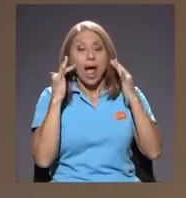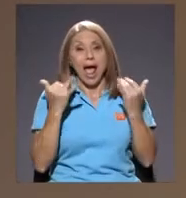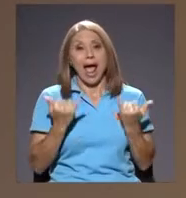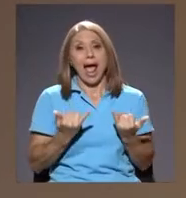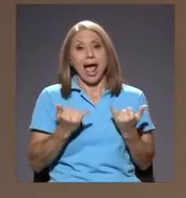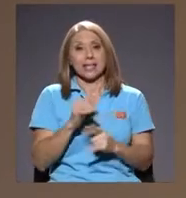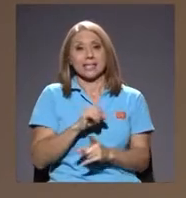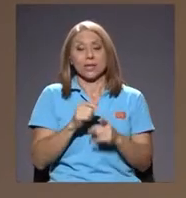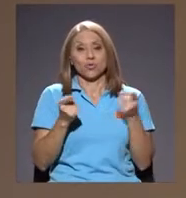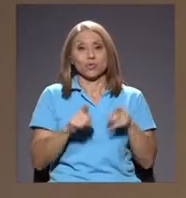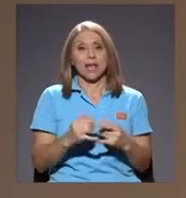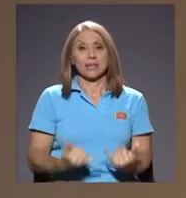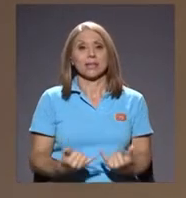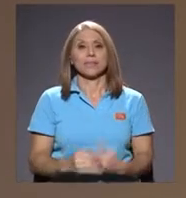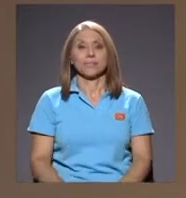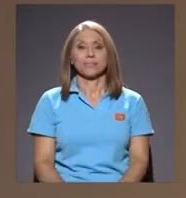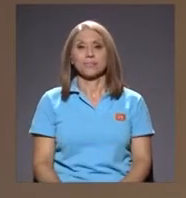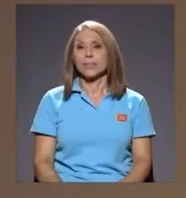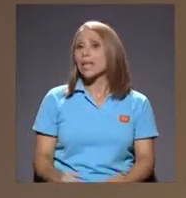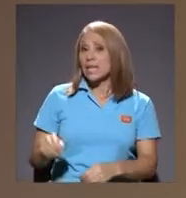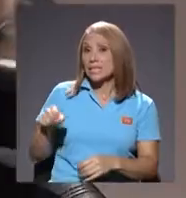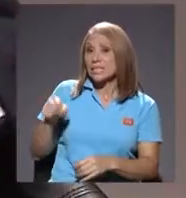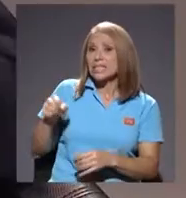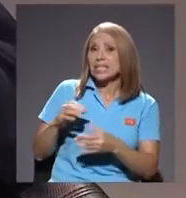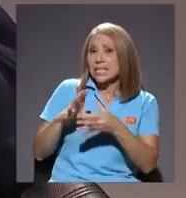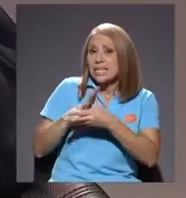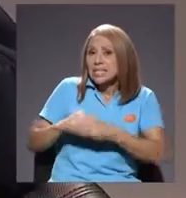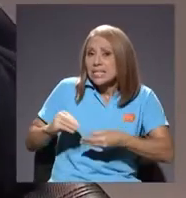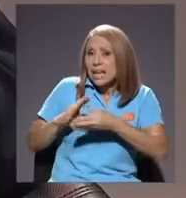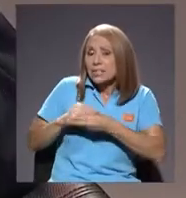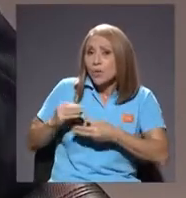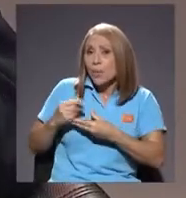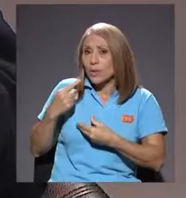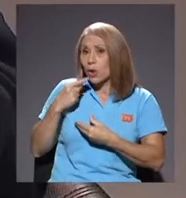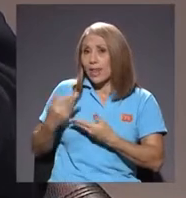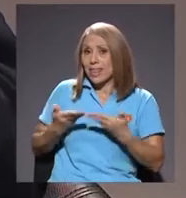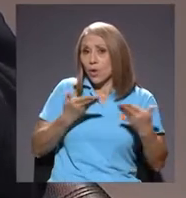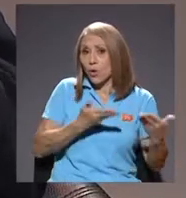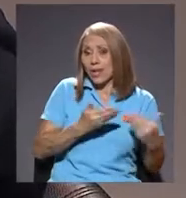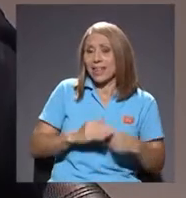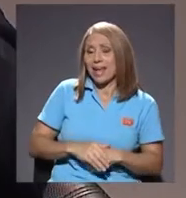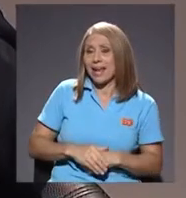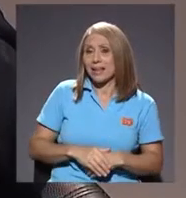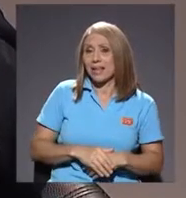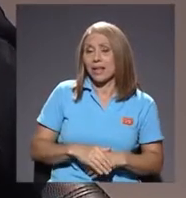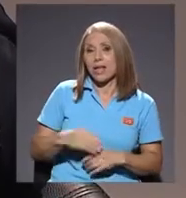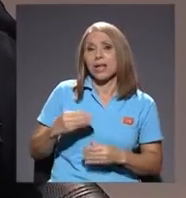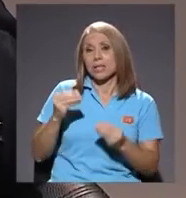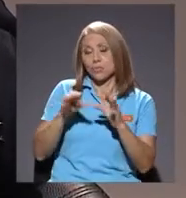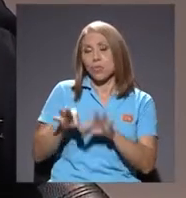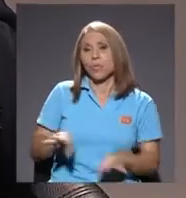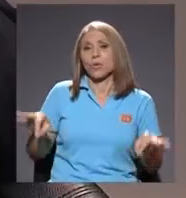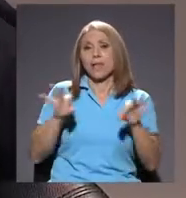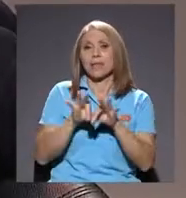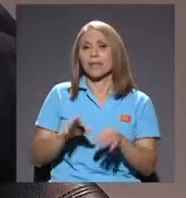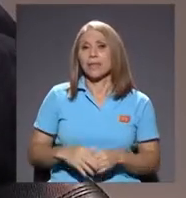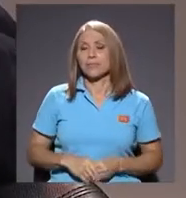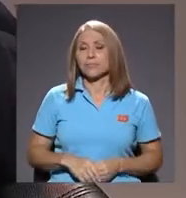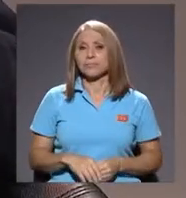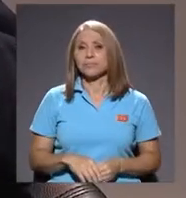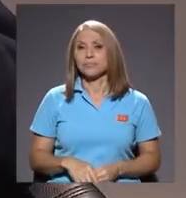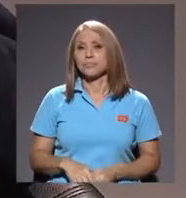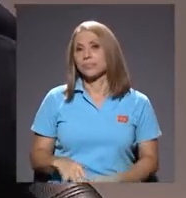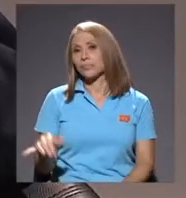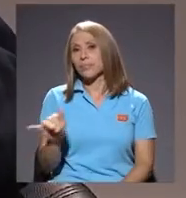quisiera hacer un comentario otra vez dolor a esto que dijo agregar porque parece que es muy importante así como